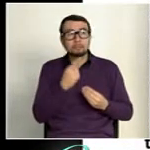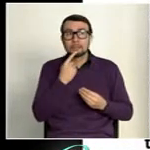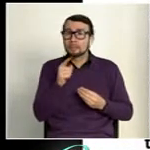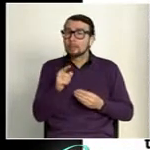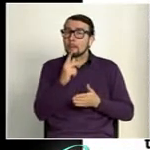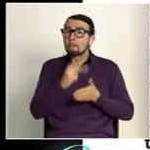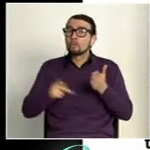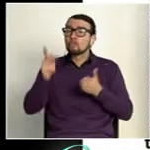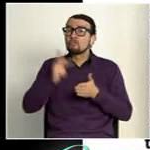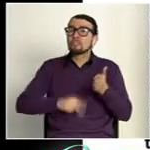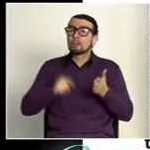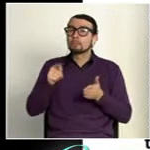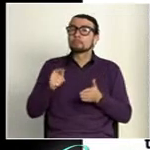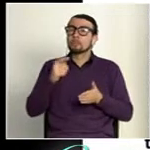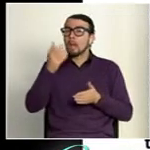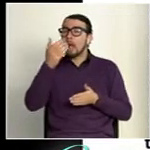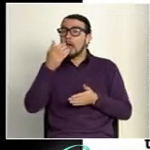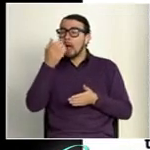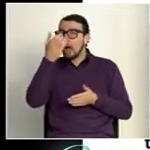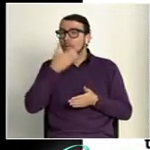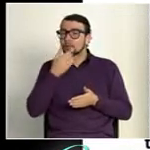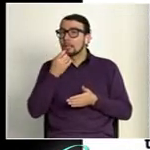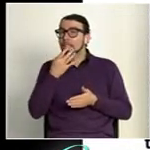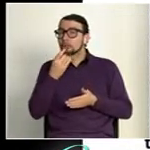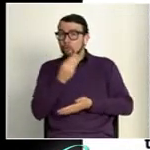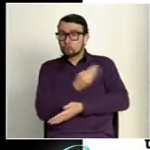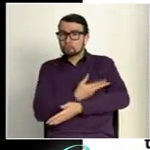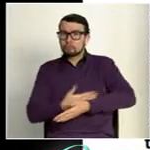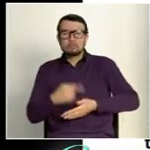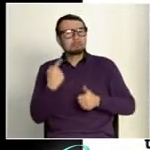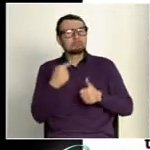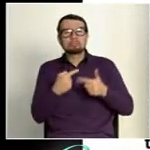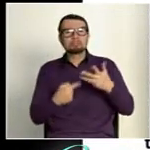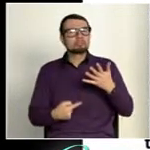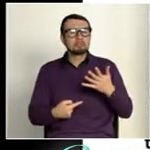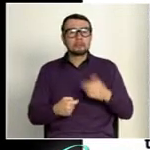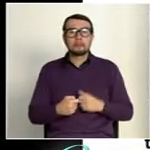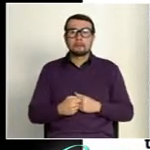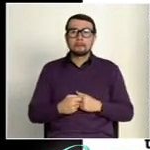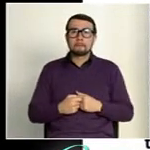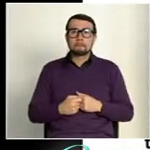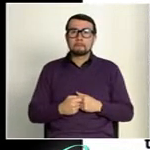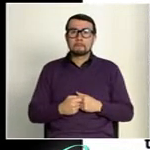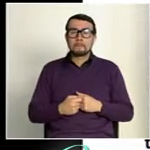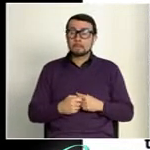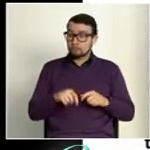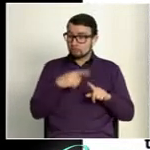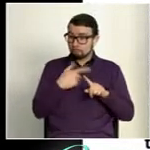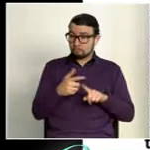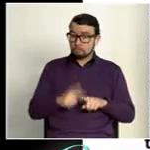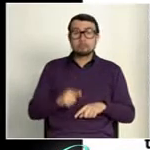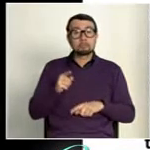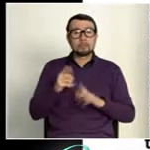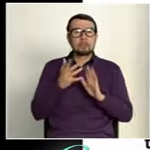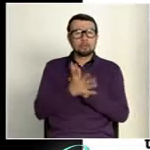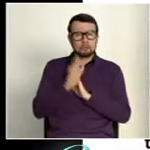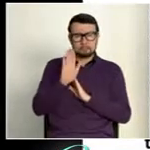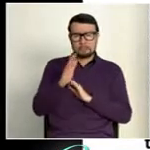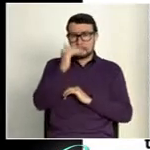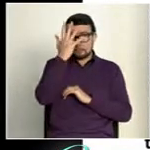prohibidas para diabéticos. Las personas, ahí está todo, toda esta información la vamos a subir en